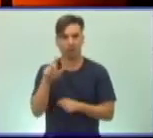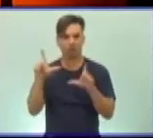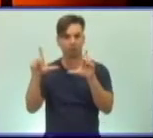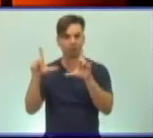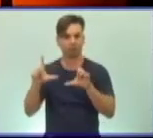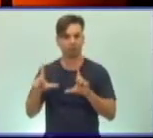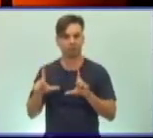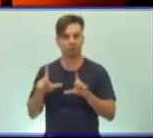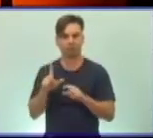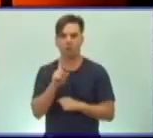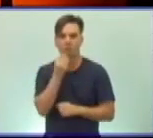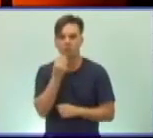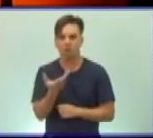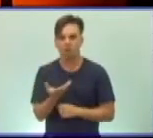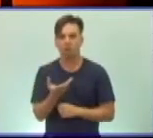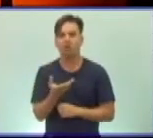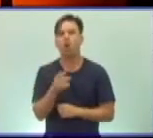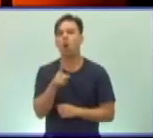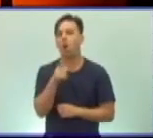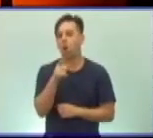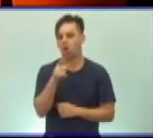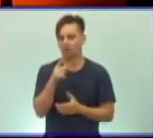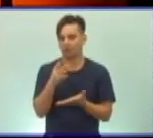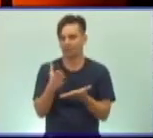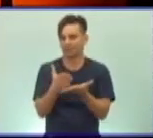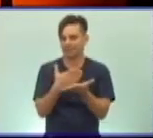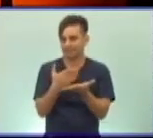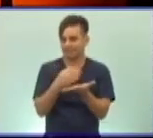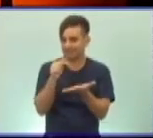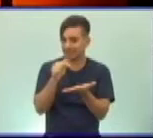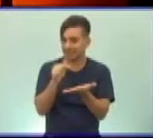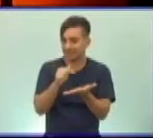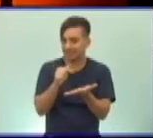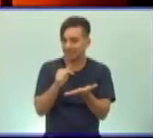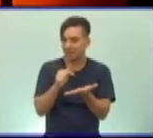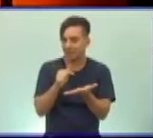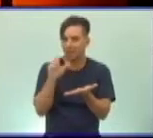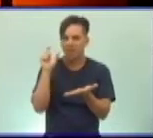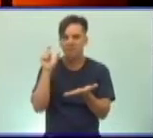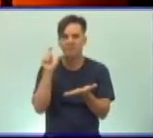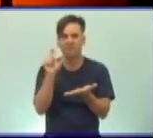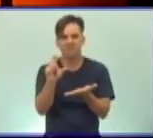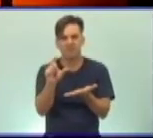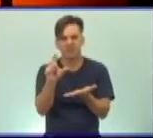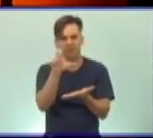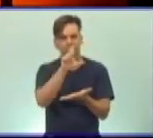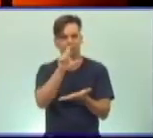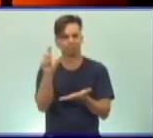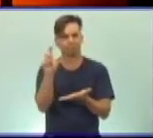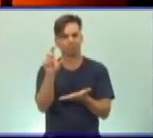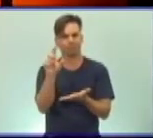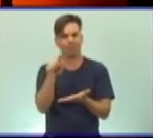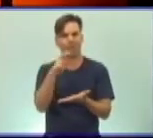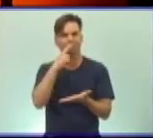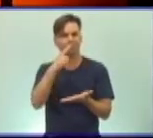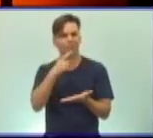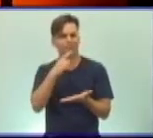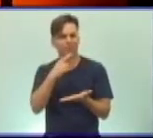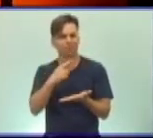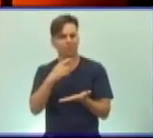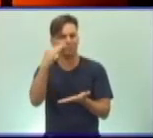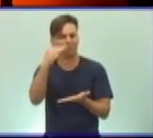No. Tienes la posibilidad que en tu propio libro de texto, al final del capítulo, tienes la respuesta,